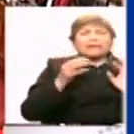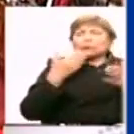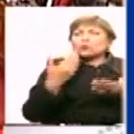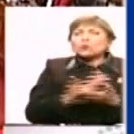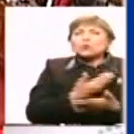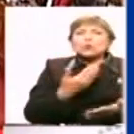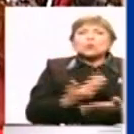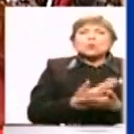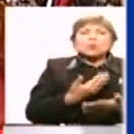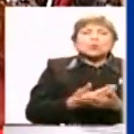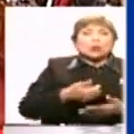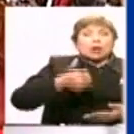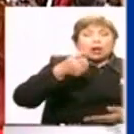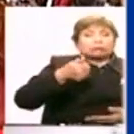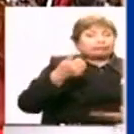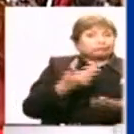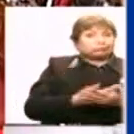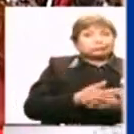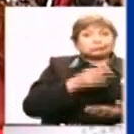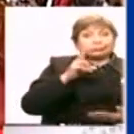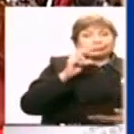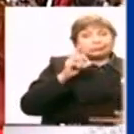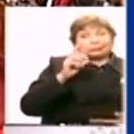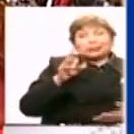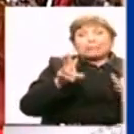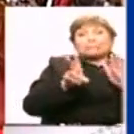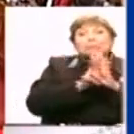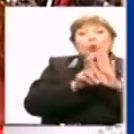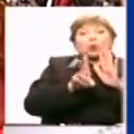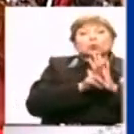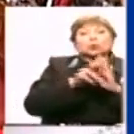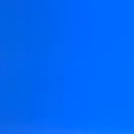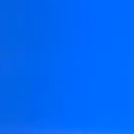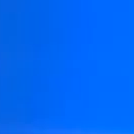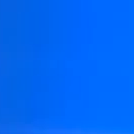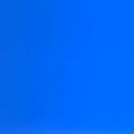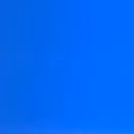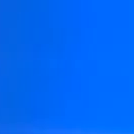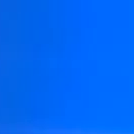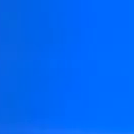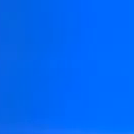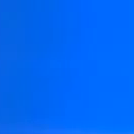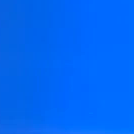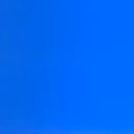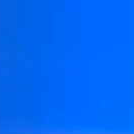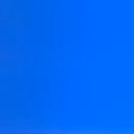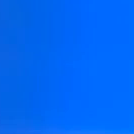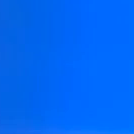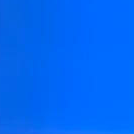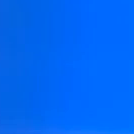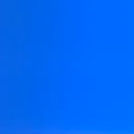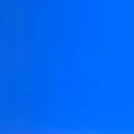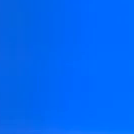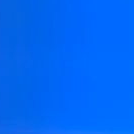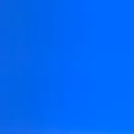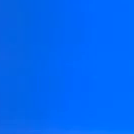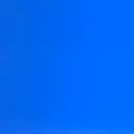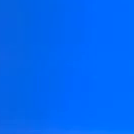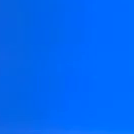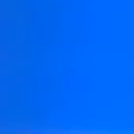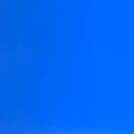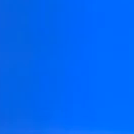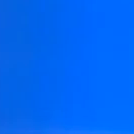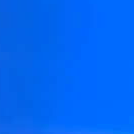funcionarios, quiero pedir un favor. El país quieren tener uno en cuatro paredes dirigir todo el país. Te soy sincero, Betsy. Cuando uno te